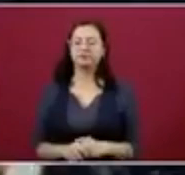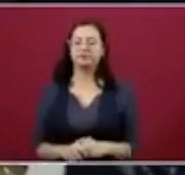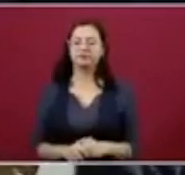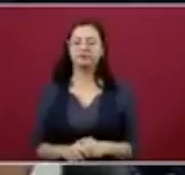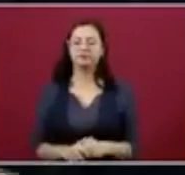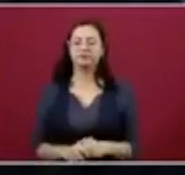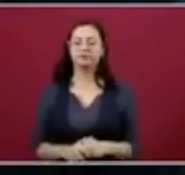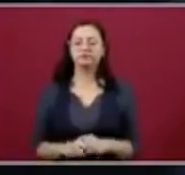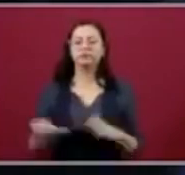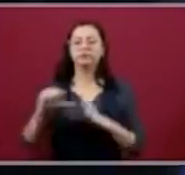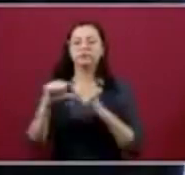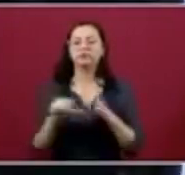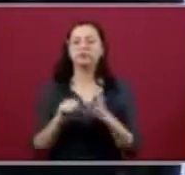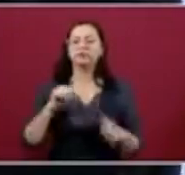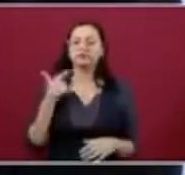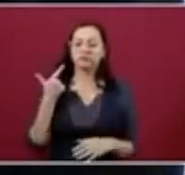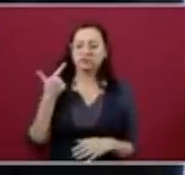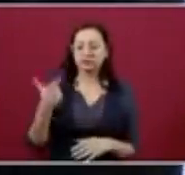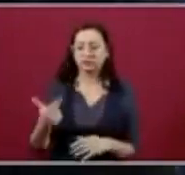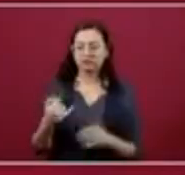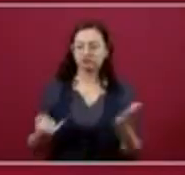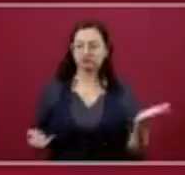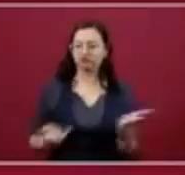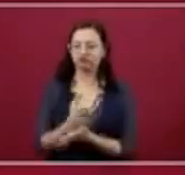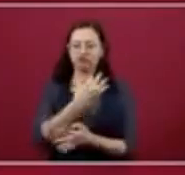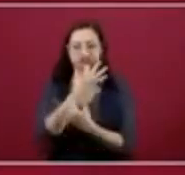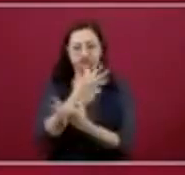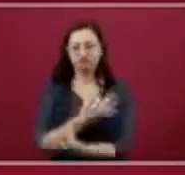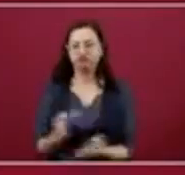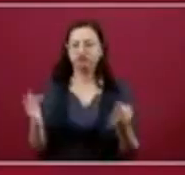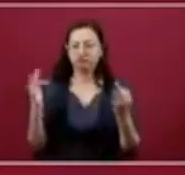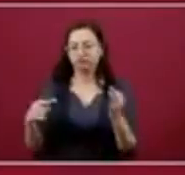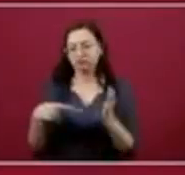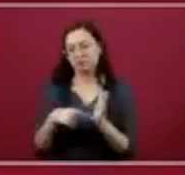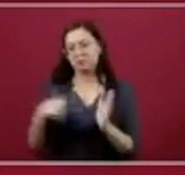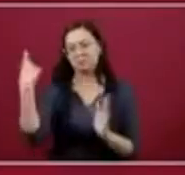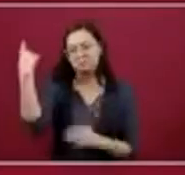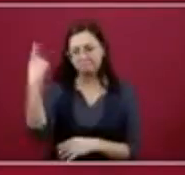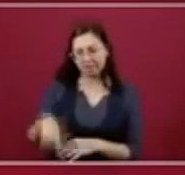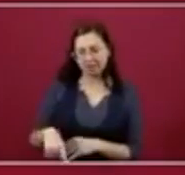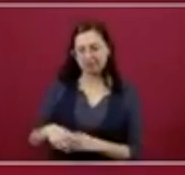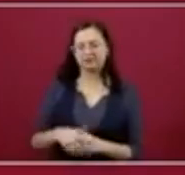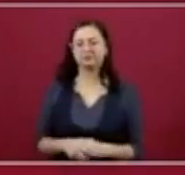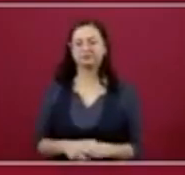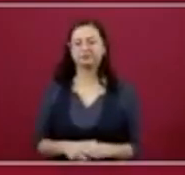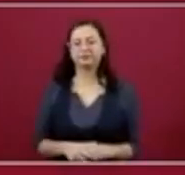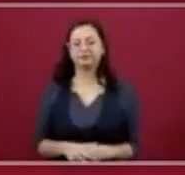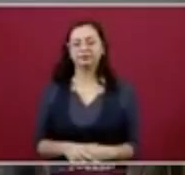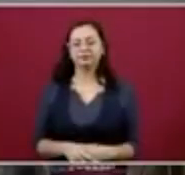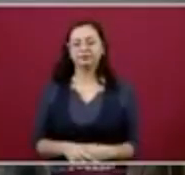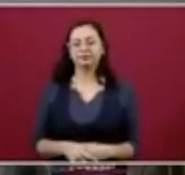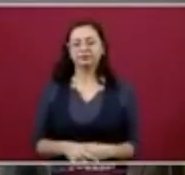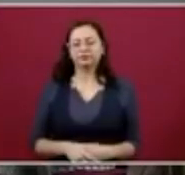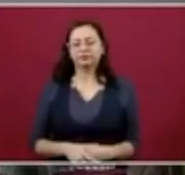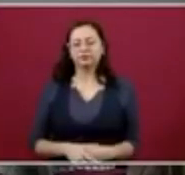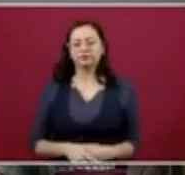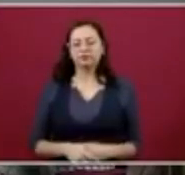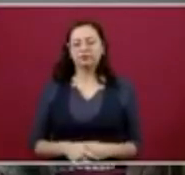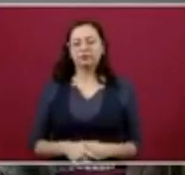en el artículo 7 de ese decreto establecida ese mandato, que tenía que pasar no